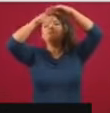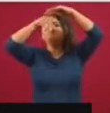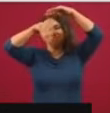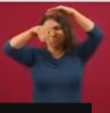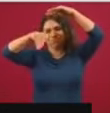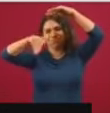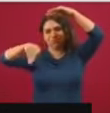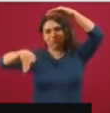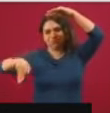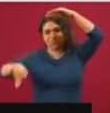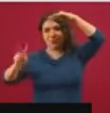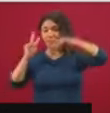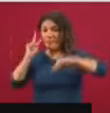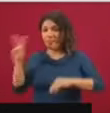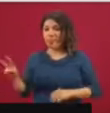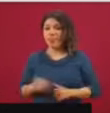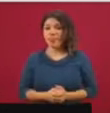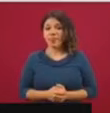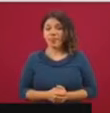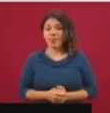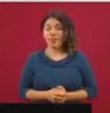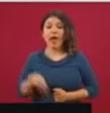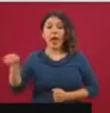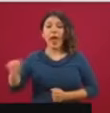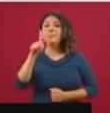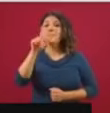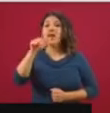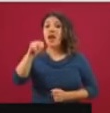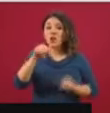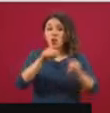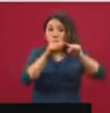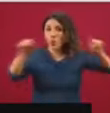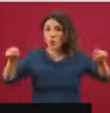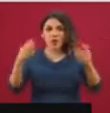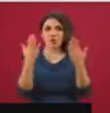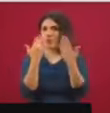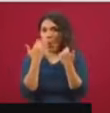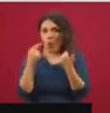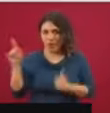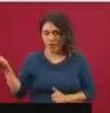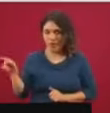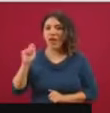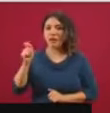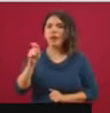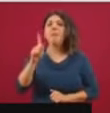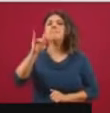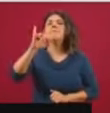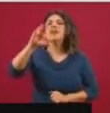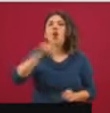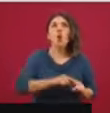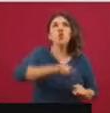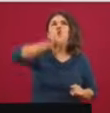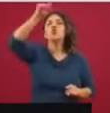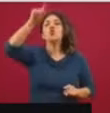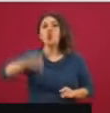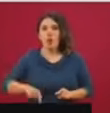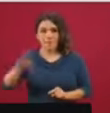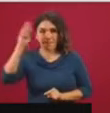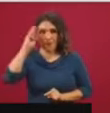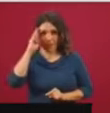empezó a descender esta no es plana esta es una curva llamémosle picuda prominente